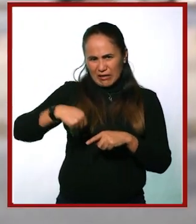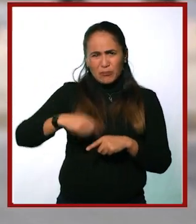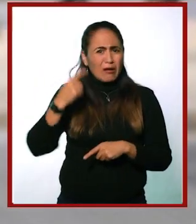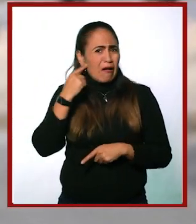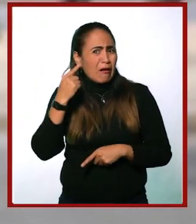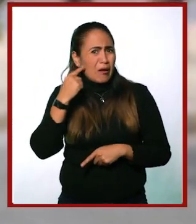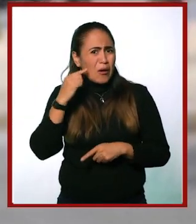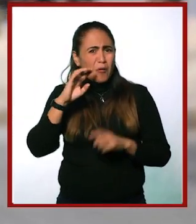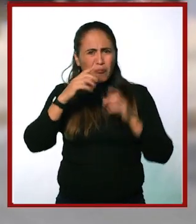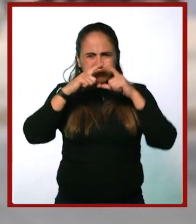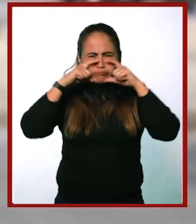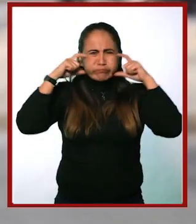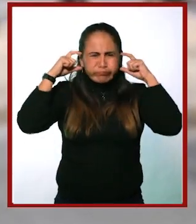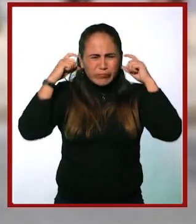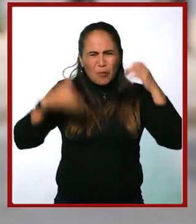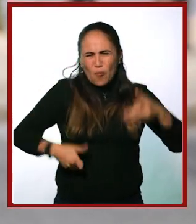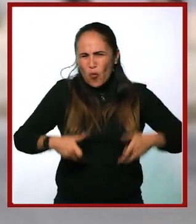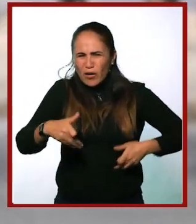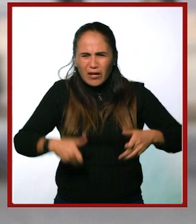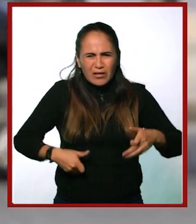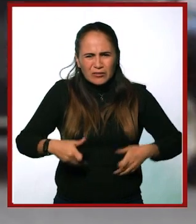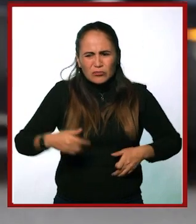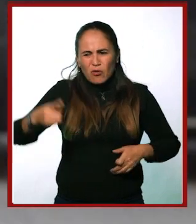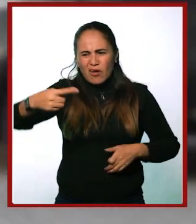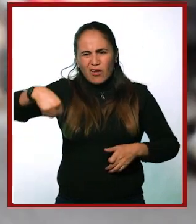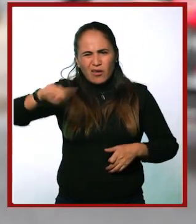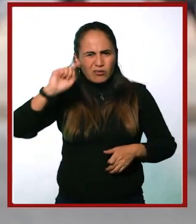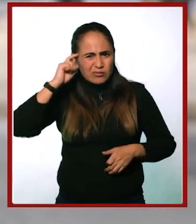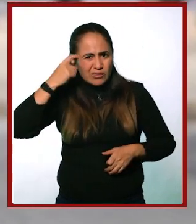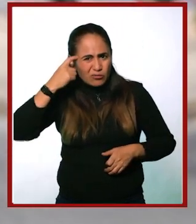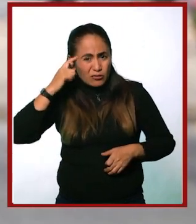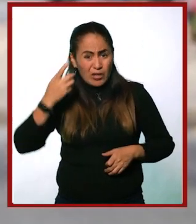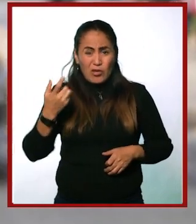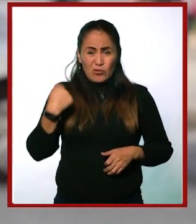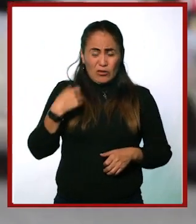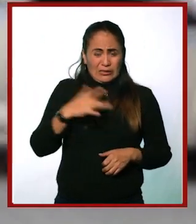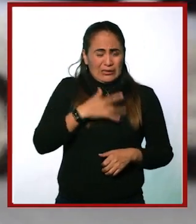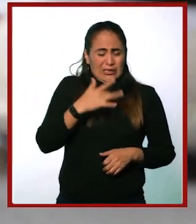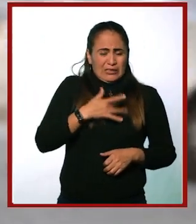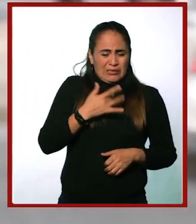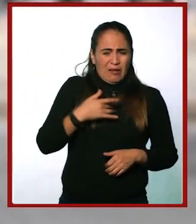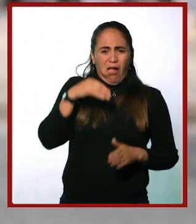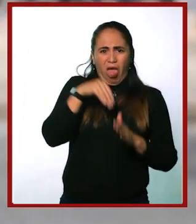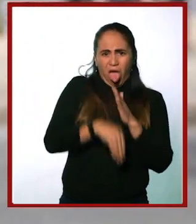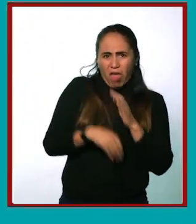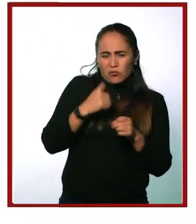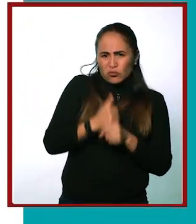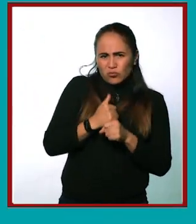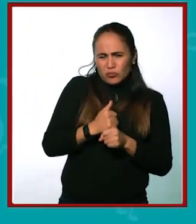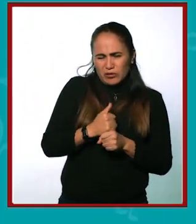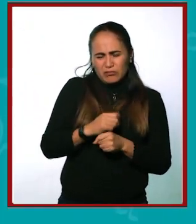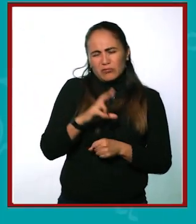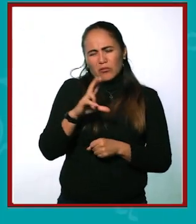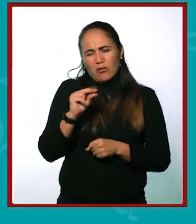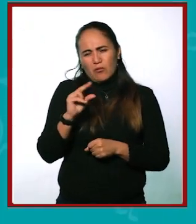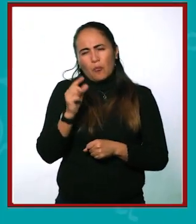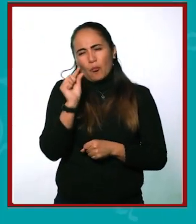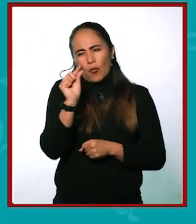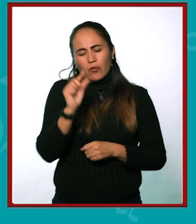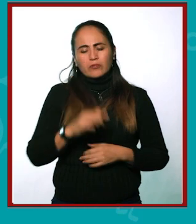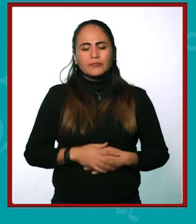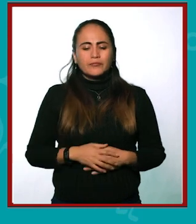escuchas precisamente por esto. Entonces, siento que no me ha afectado mucho, pero pues en algo sí.